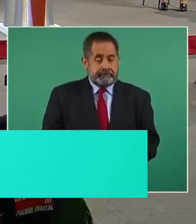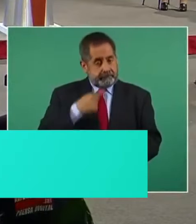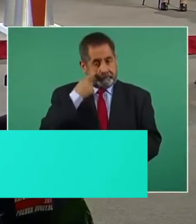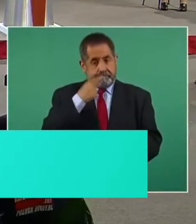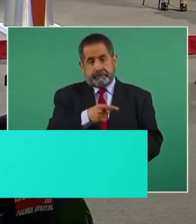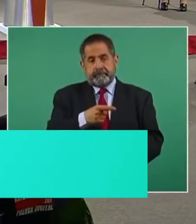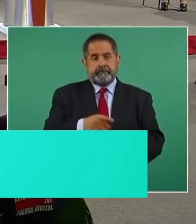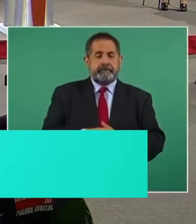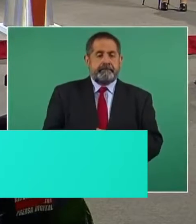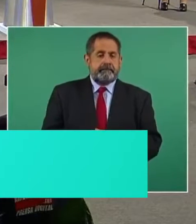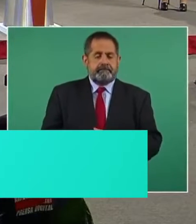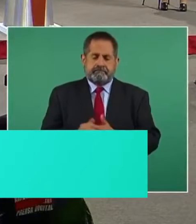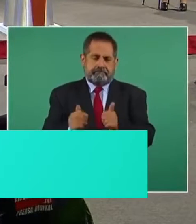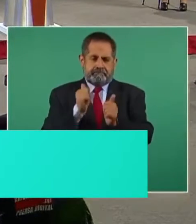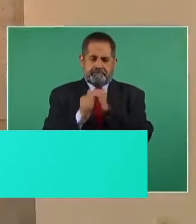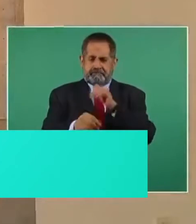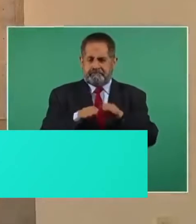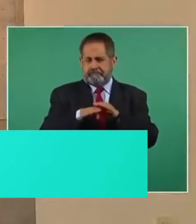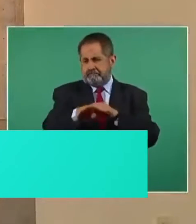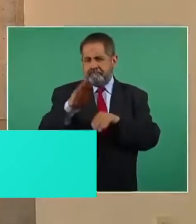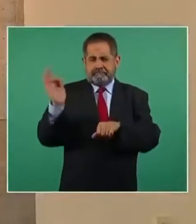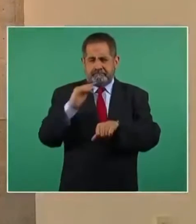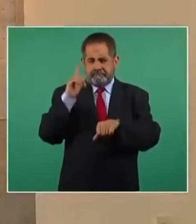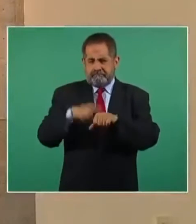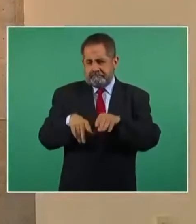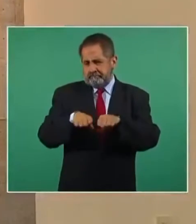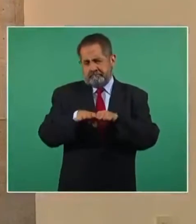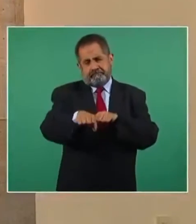es una carretera federal.